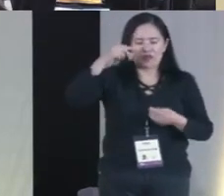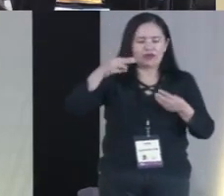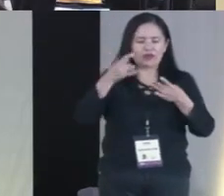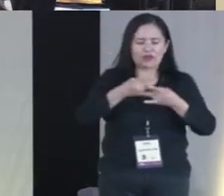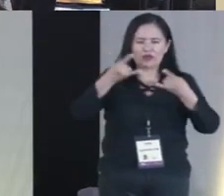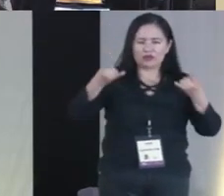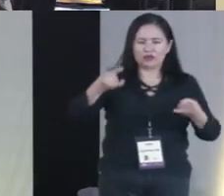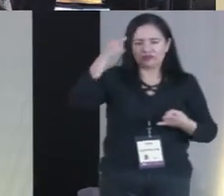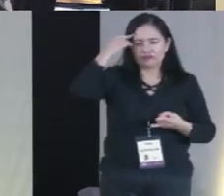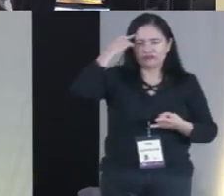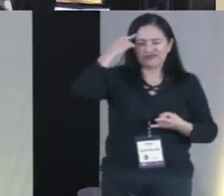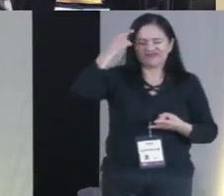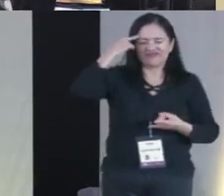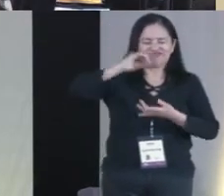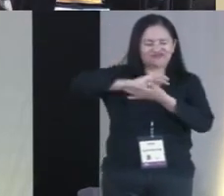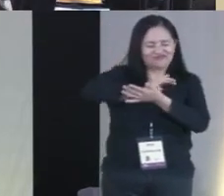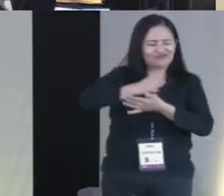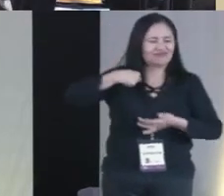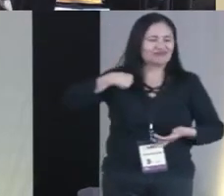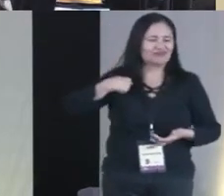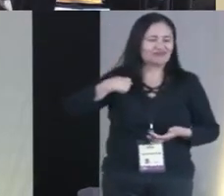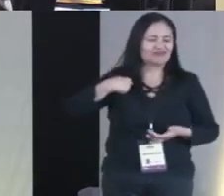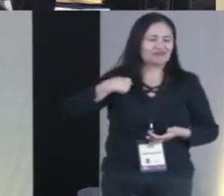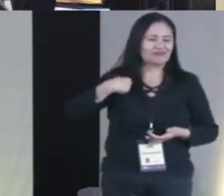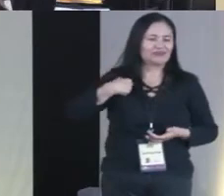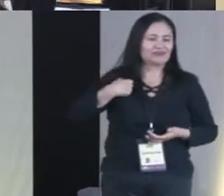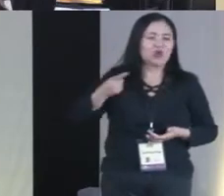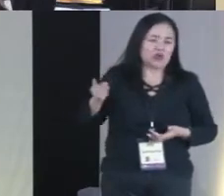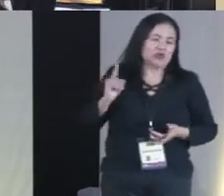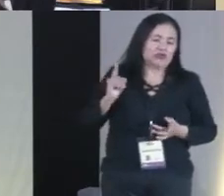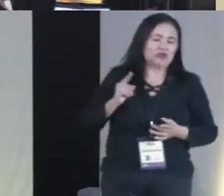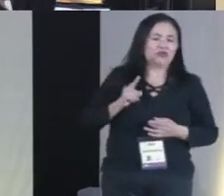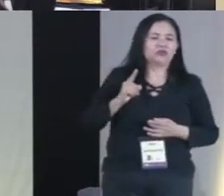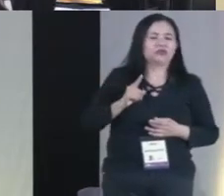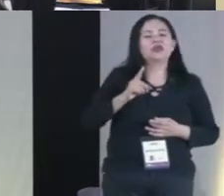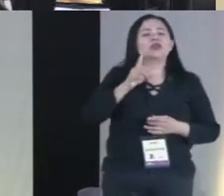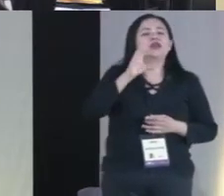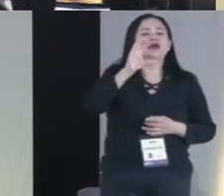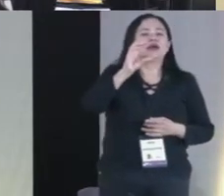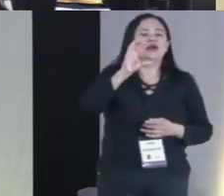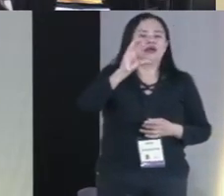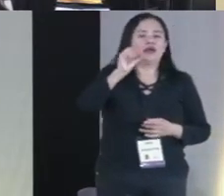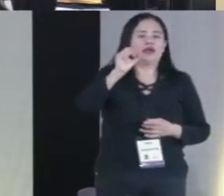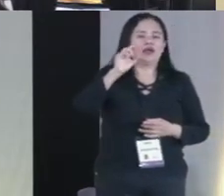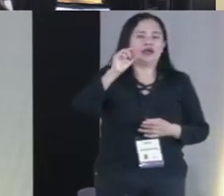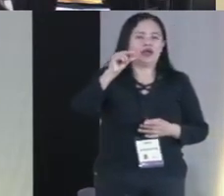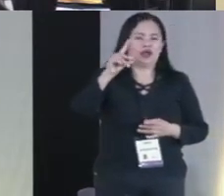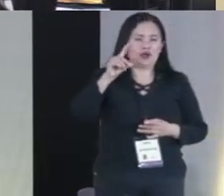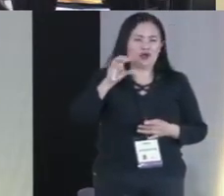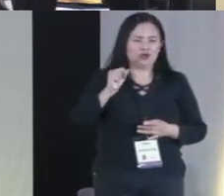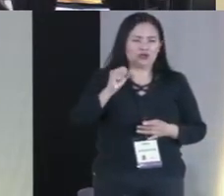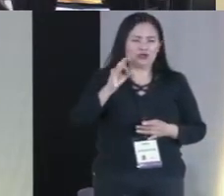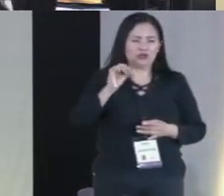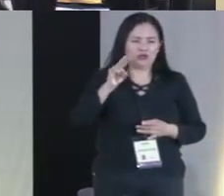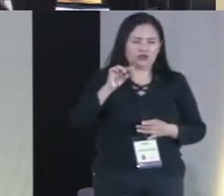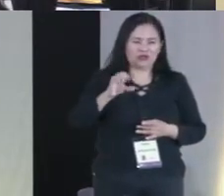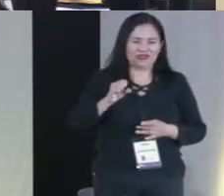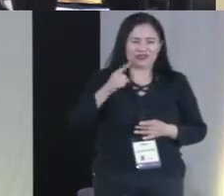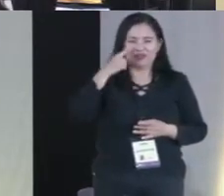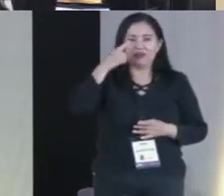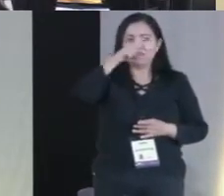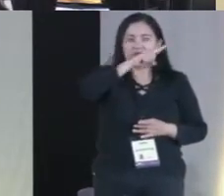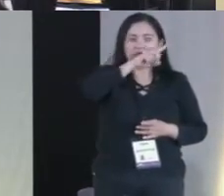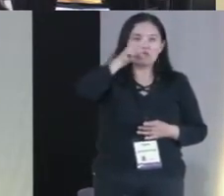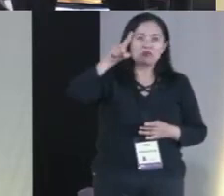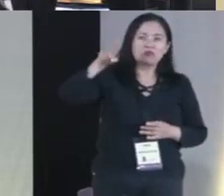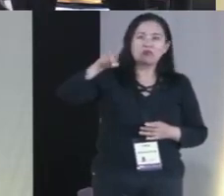psicológico, aplastante, según él, según el difunto Carlos Fuentes, deberíamos poner aquí en el Zócalo, en